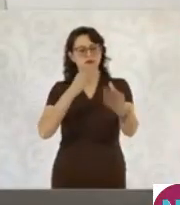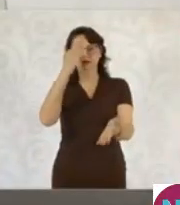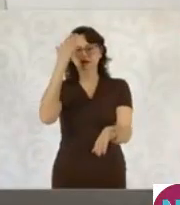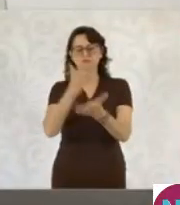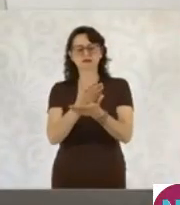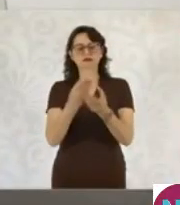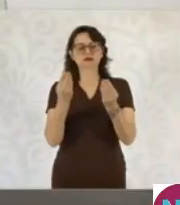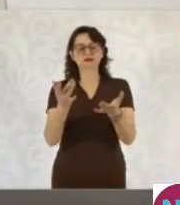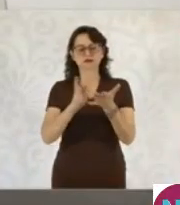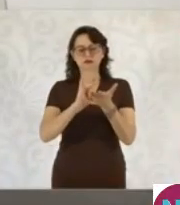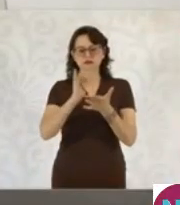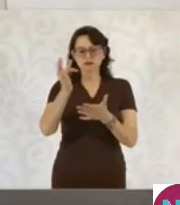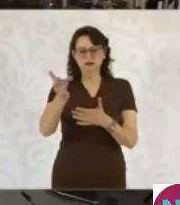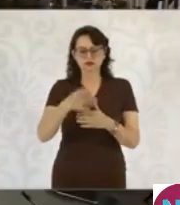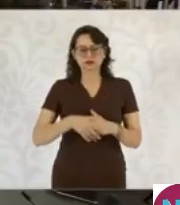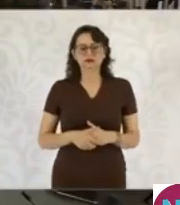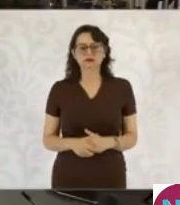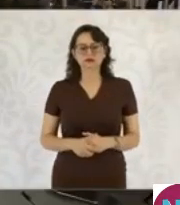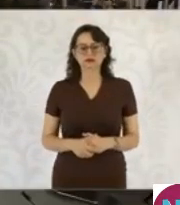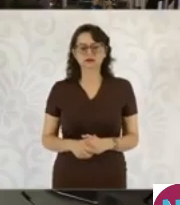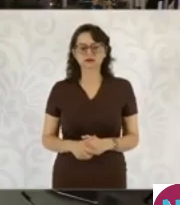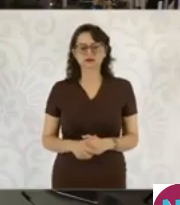Muchas gracias.